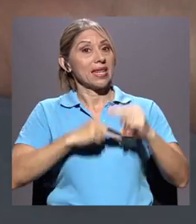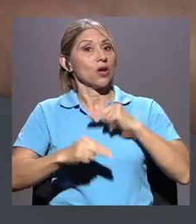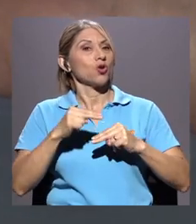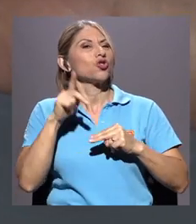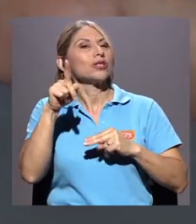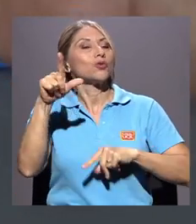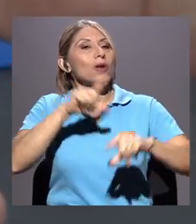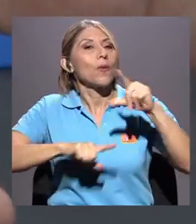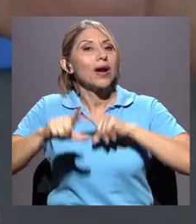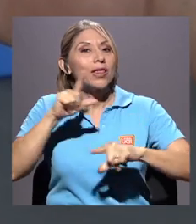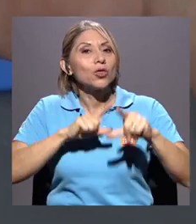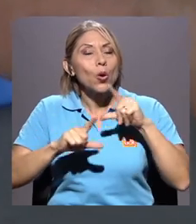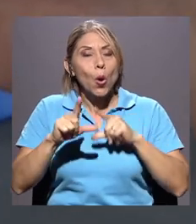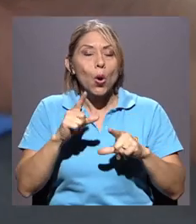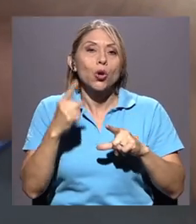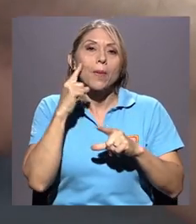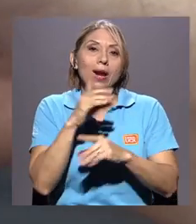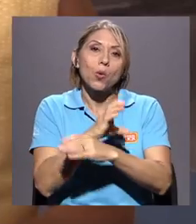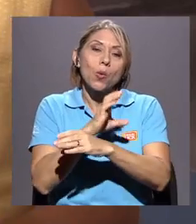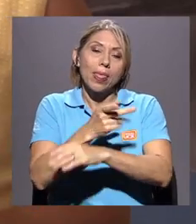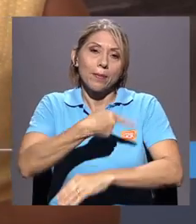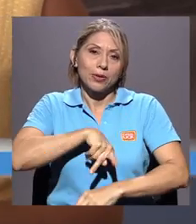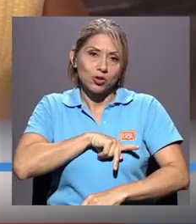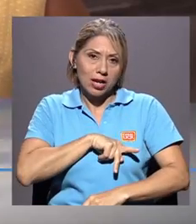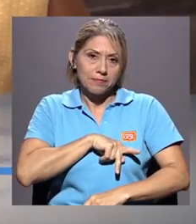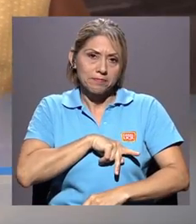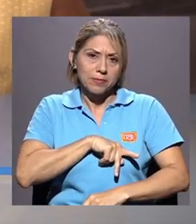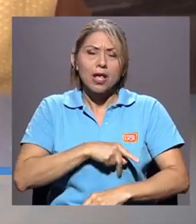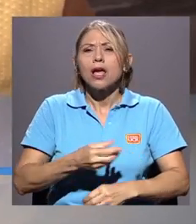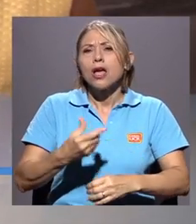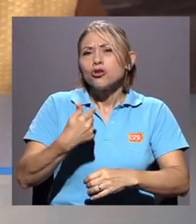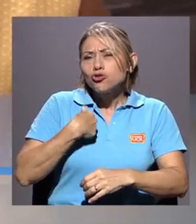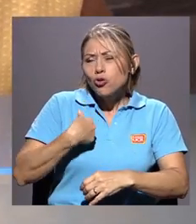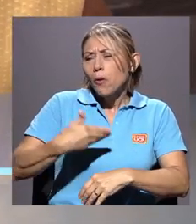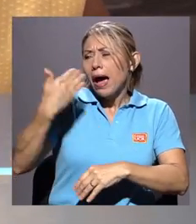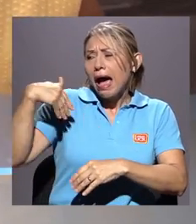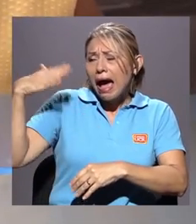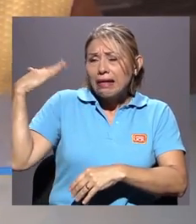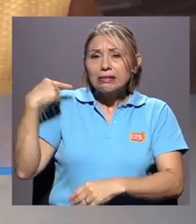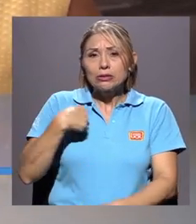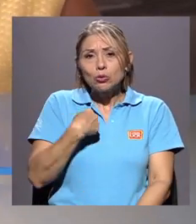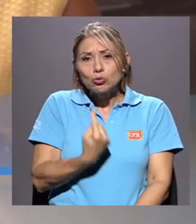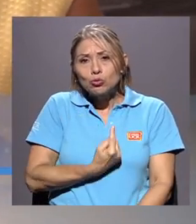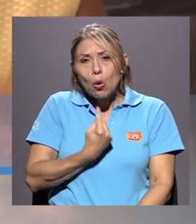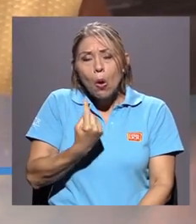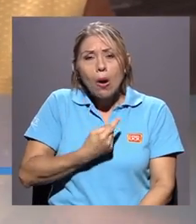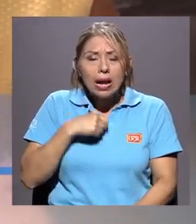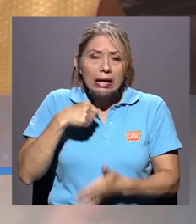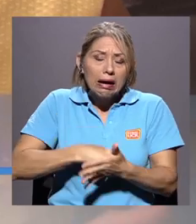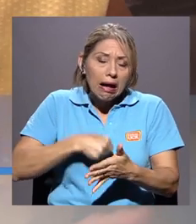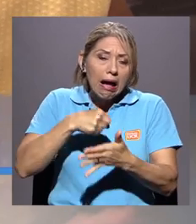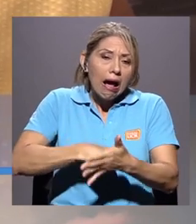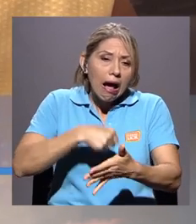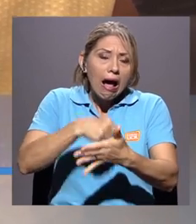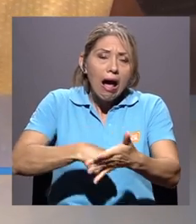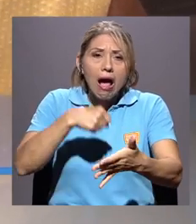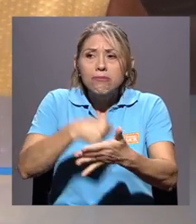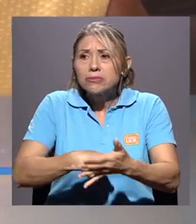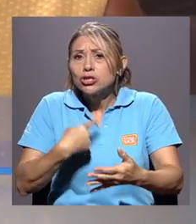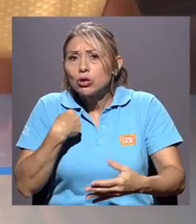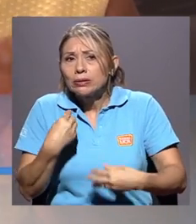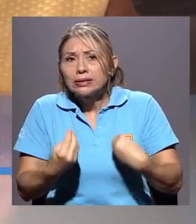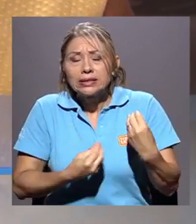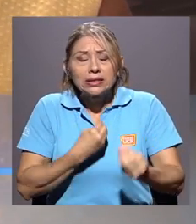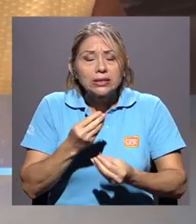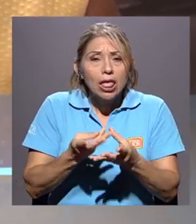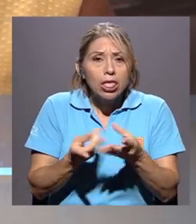donde elaboro productos para el cuidado personal. Yo había luchado durante muchísimo tiempo sola, dando palos de ciego por todo lado. Y